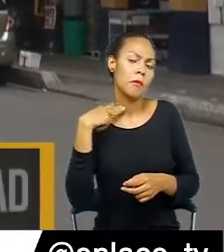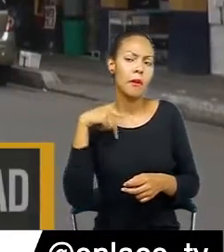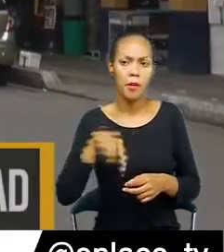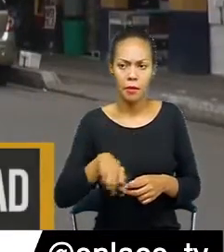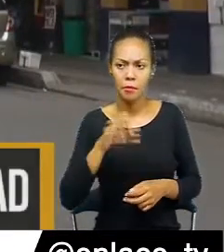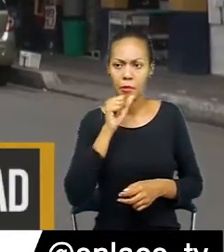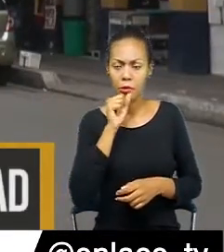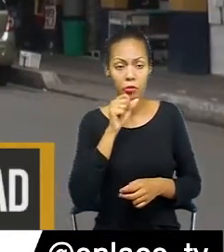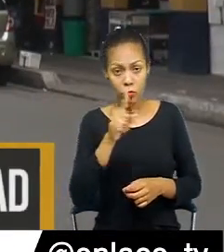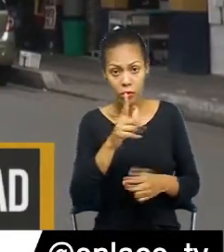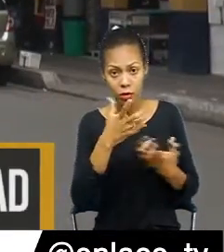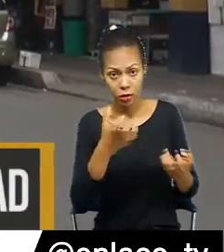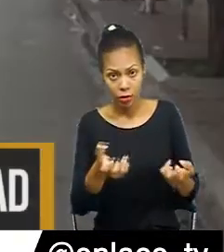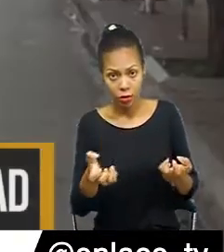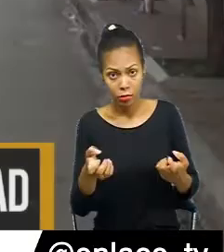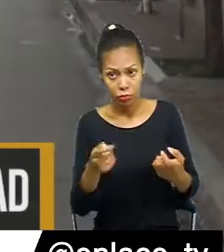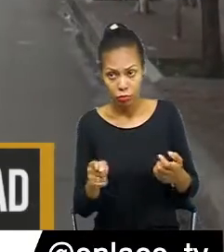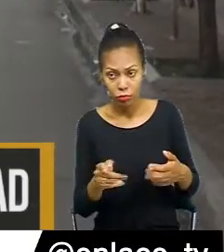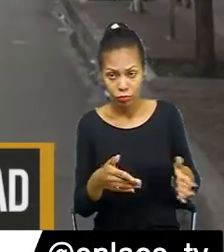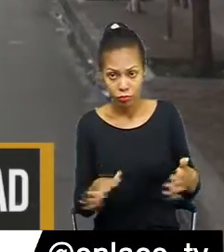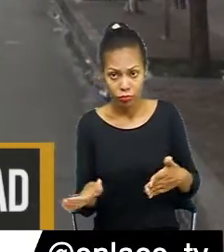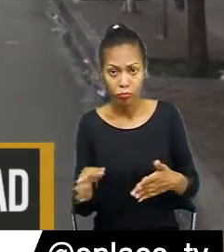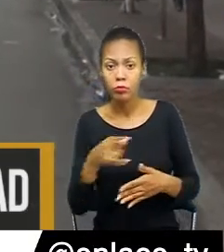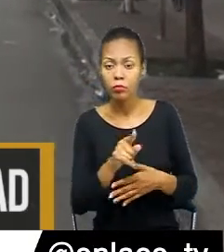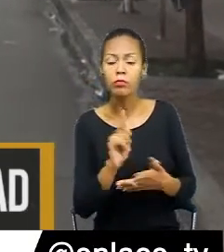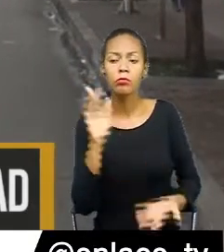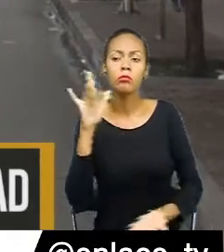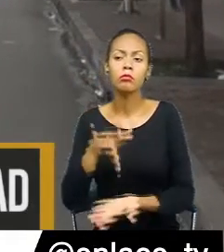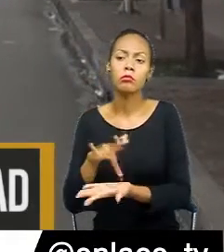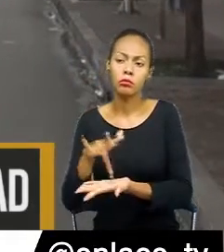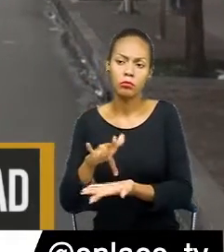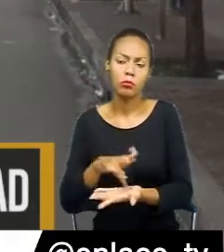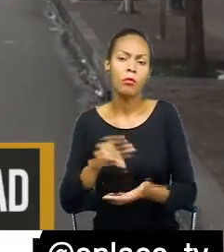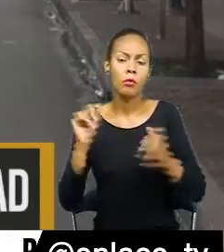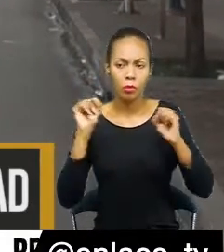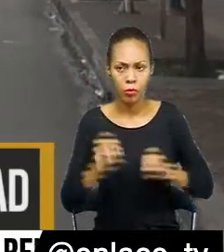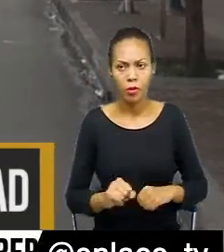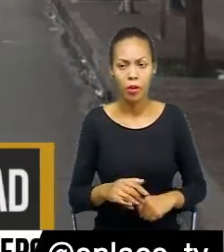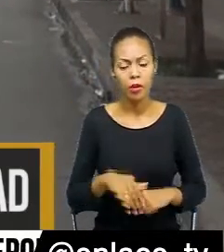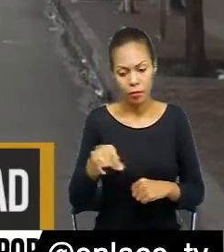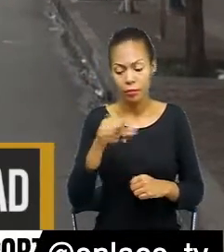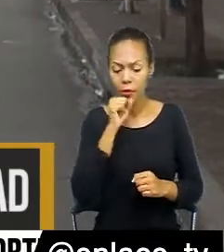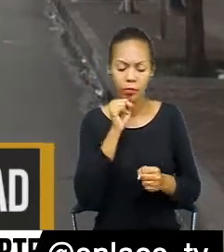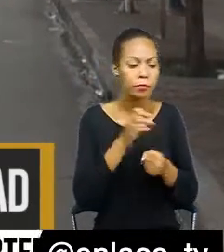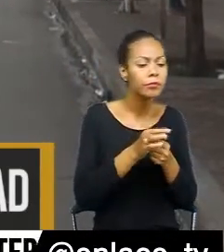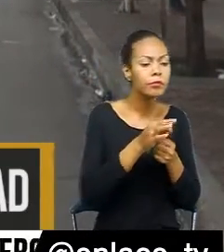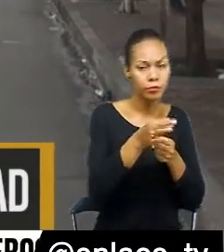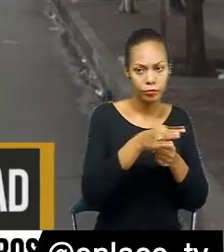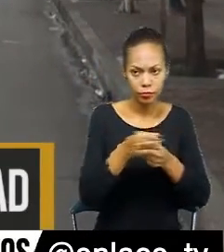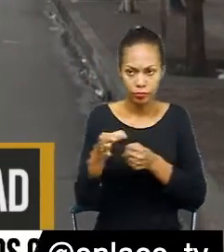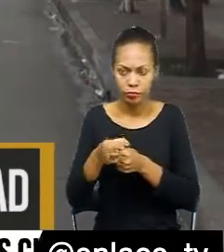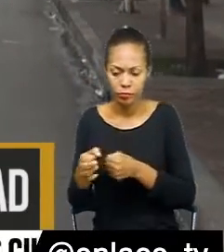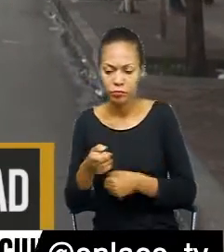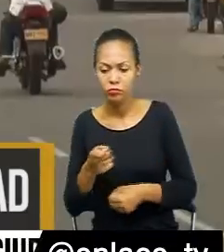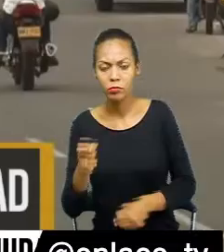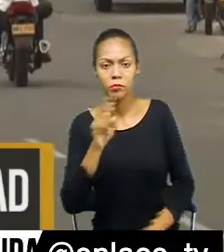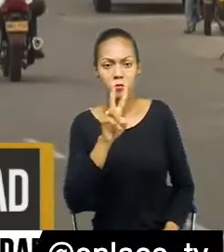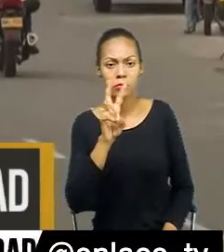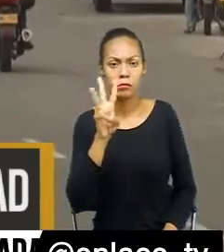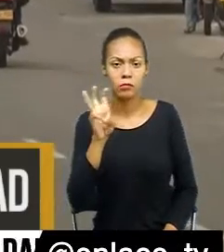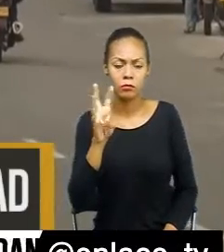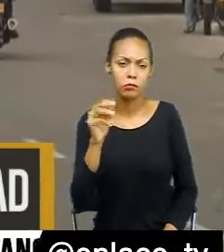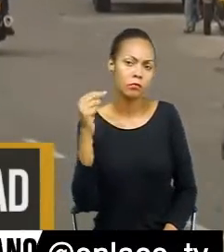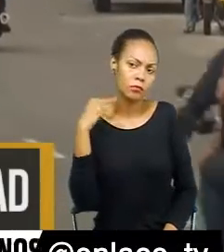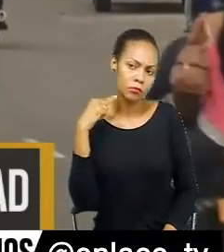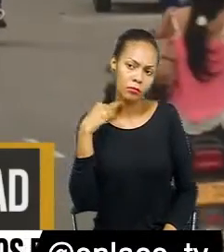participar del Seminario de Cultura de la Legalidad y Seguridad Jurídica del Magdalena Medio, el cual tendrá lugar el próximo 28 de noviembre a partir